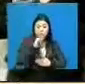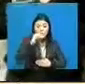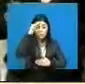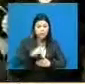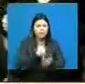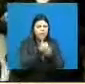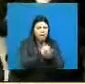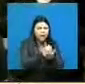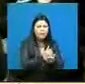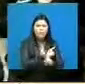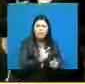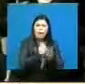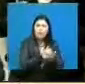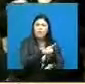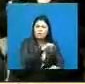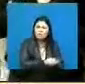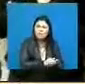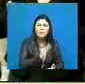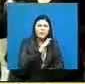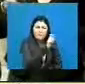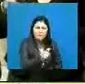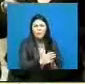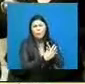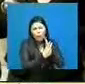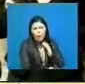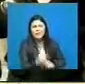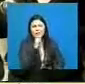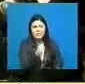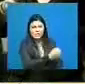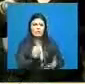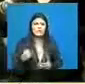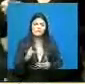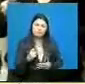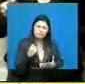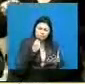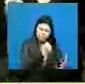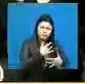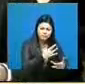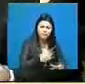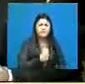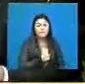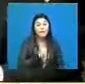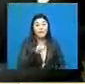que reciben los colombianos que están en condición de pobreza. Y hecha esa consideración,